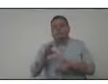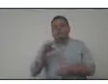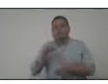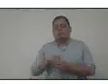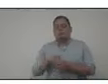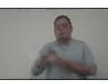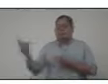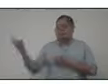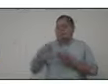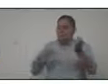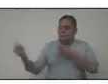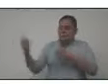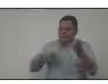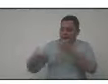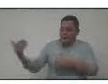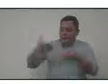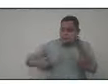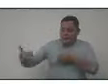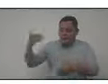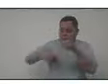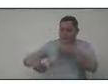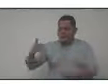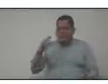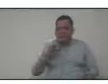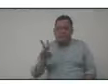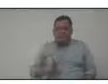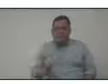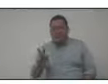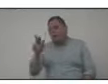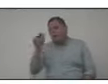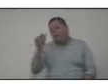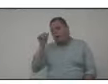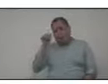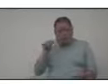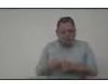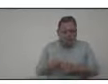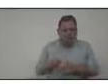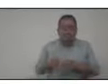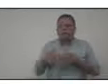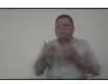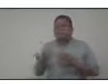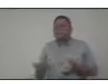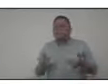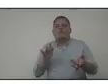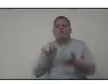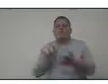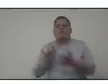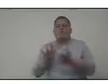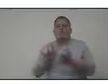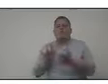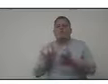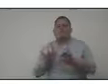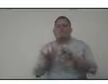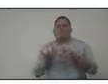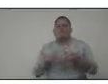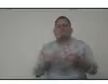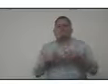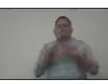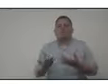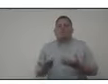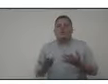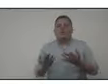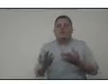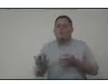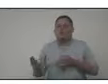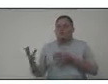que llega al departamento, especialmente de Venezuela, Arauca. Pero ¿y cómo los contacta uno a ellos? ¿Cómo están haciendo ustedes para